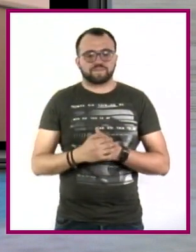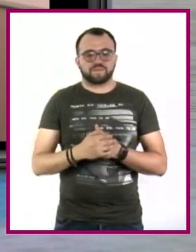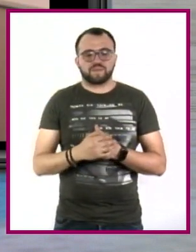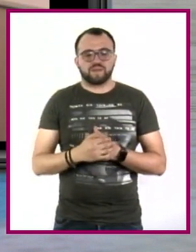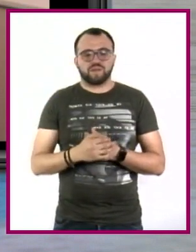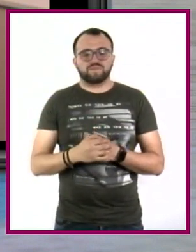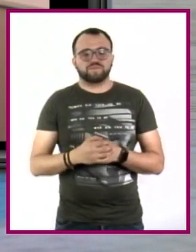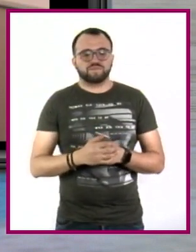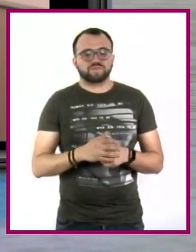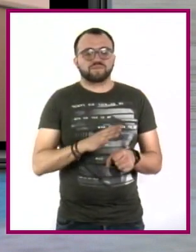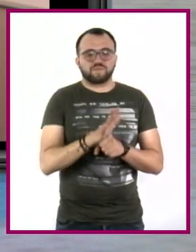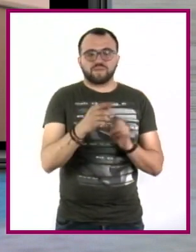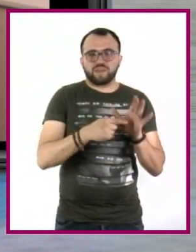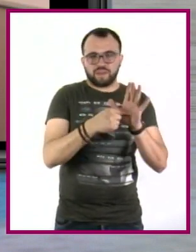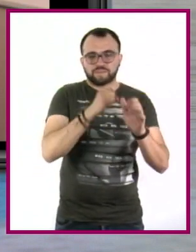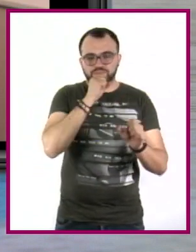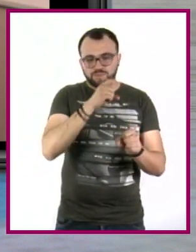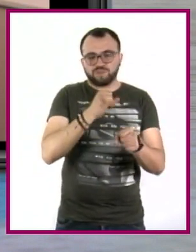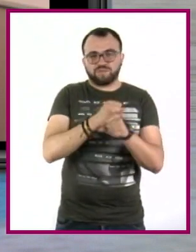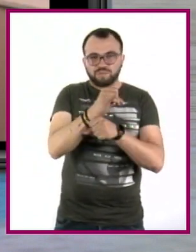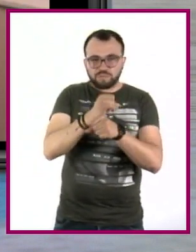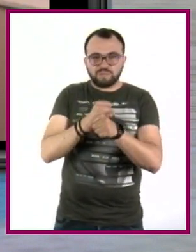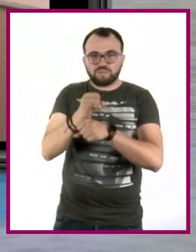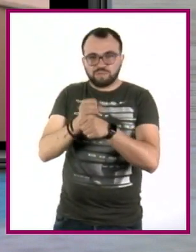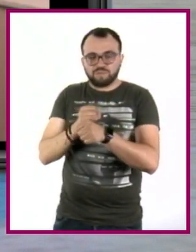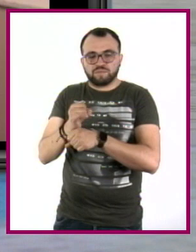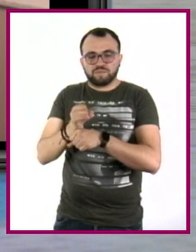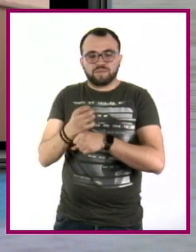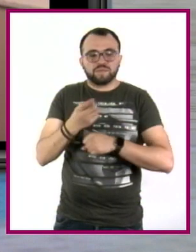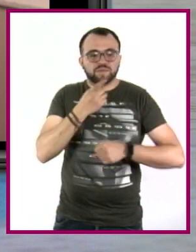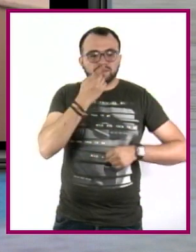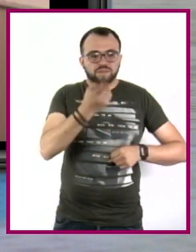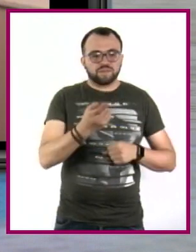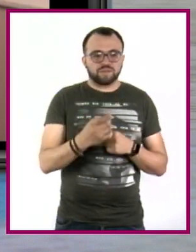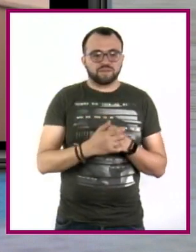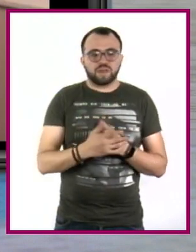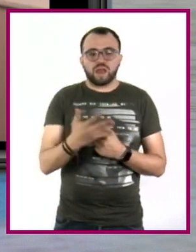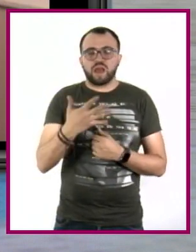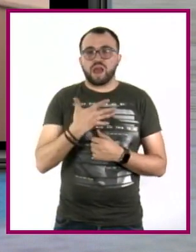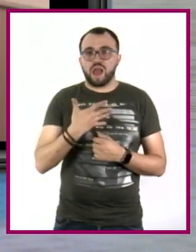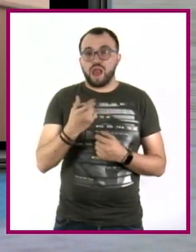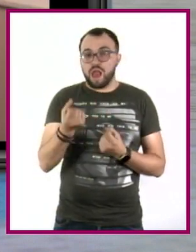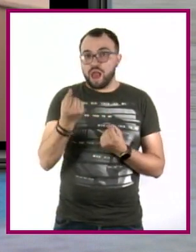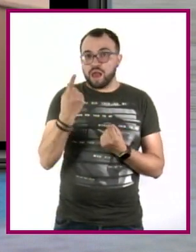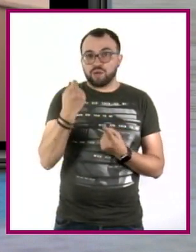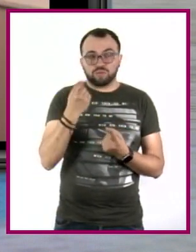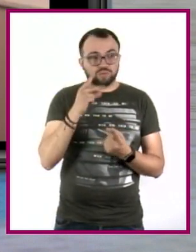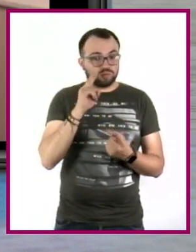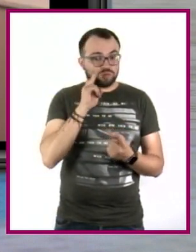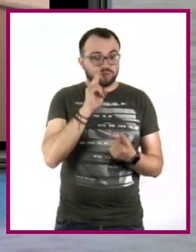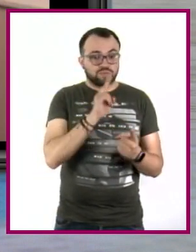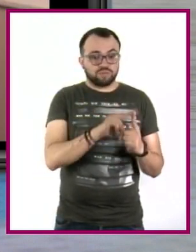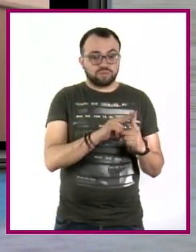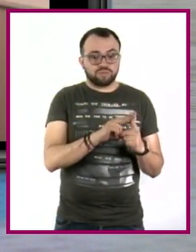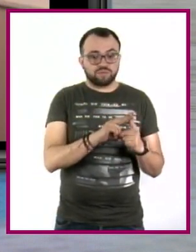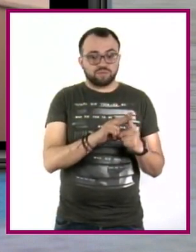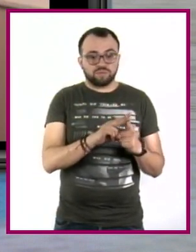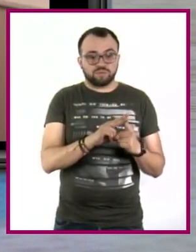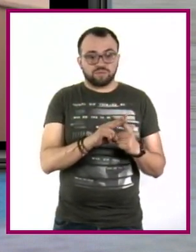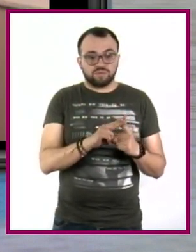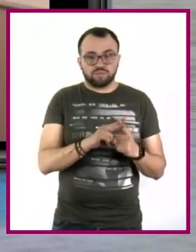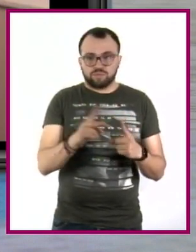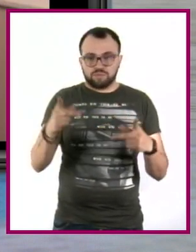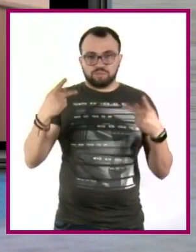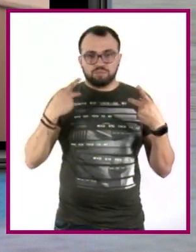como resultado de las investigaciones, resultó que había una señal que los